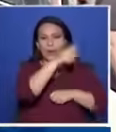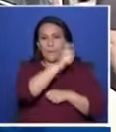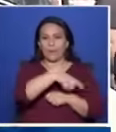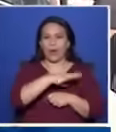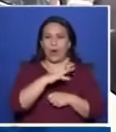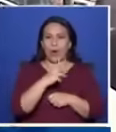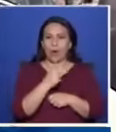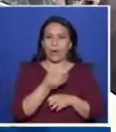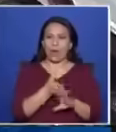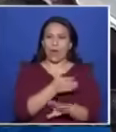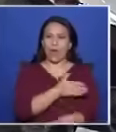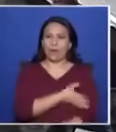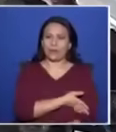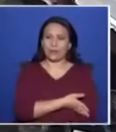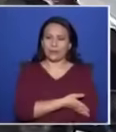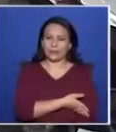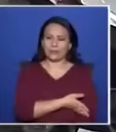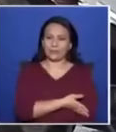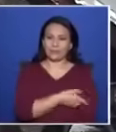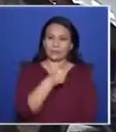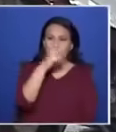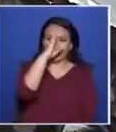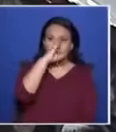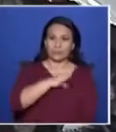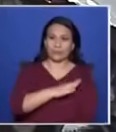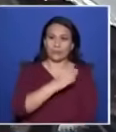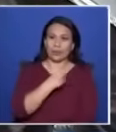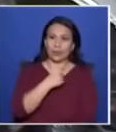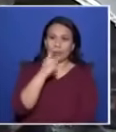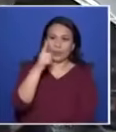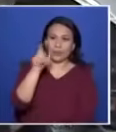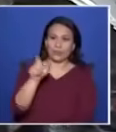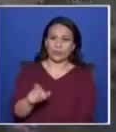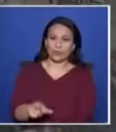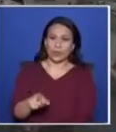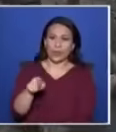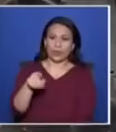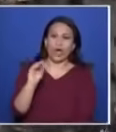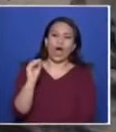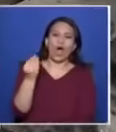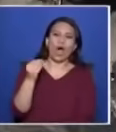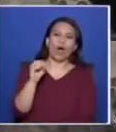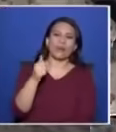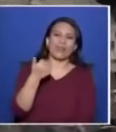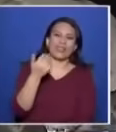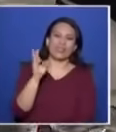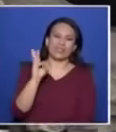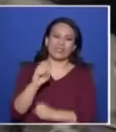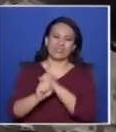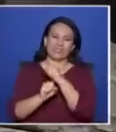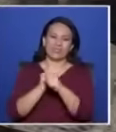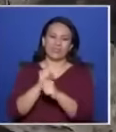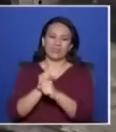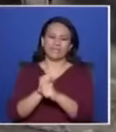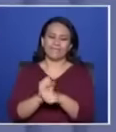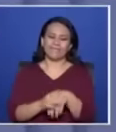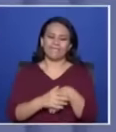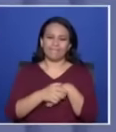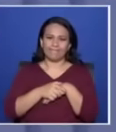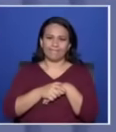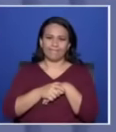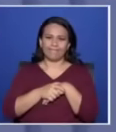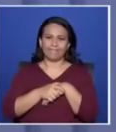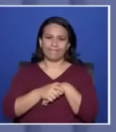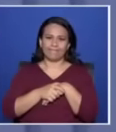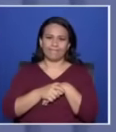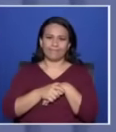la persona afectada. La policía confirmó además que uno de los implicados en este caso es menor de edad.